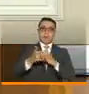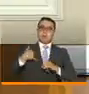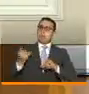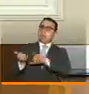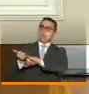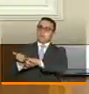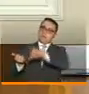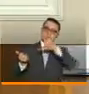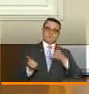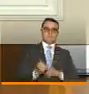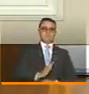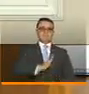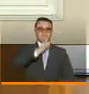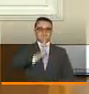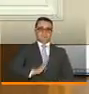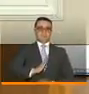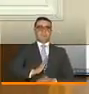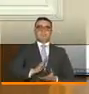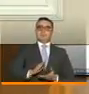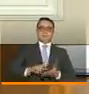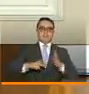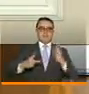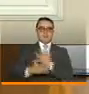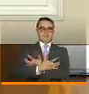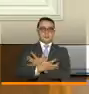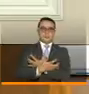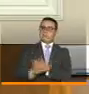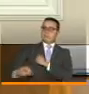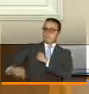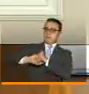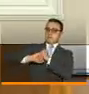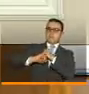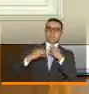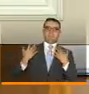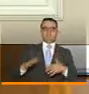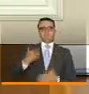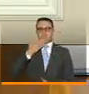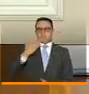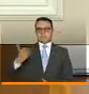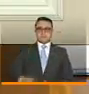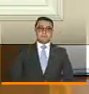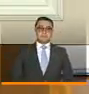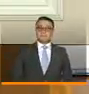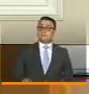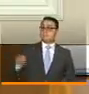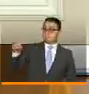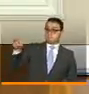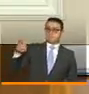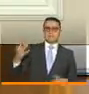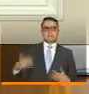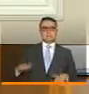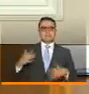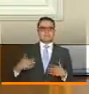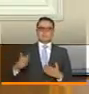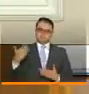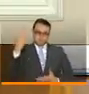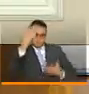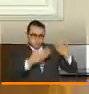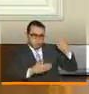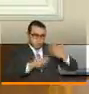independiente, imparcial, técnica, científica, nos ha acompañado en distintas instancias y usted también ha podido valorar y hacer un